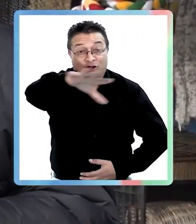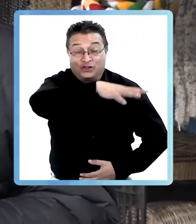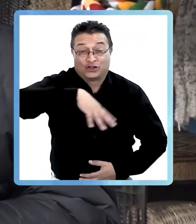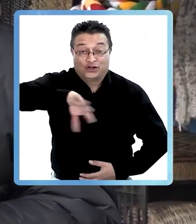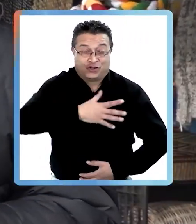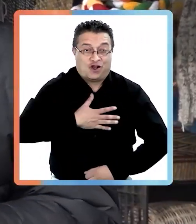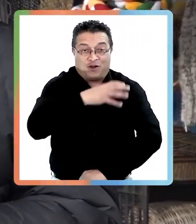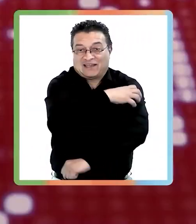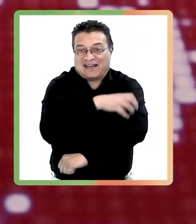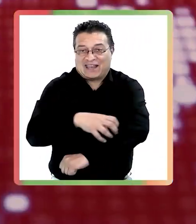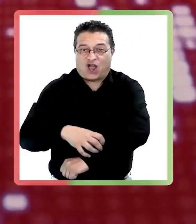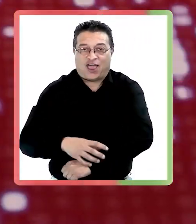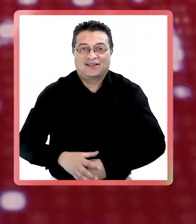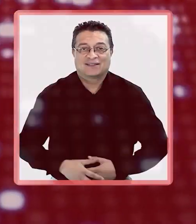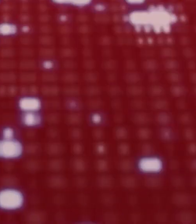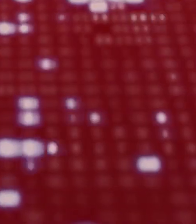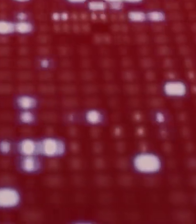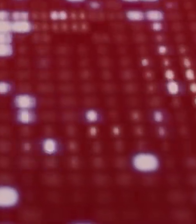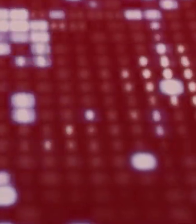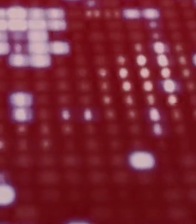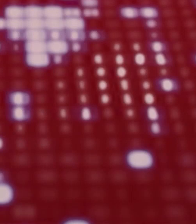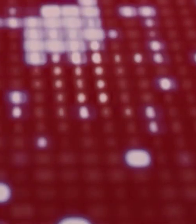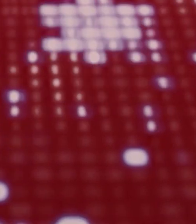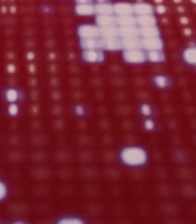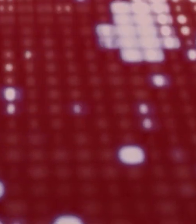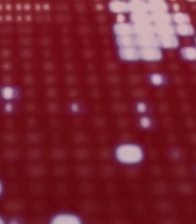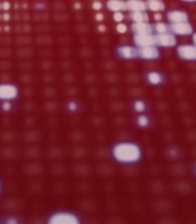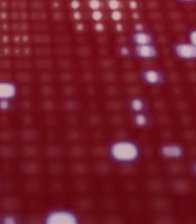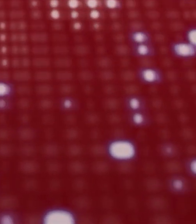Somos las regiones.